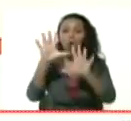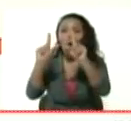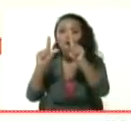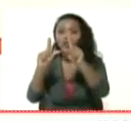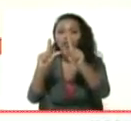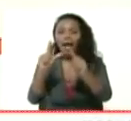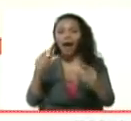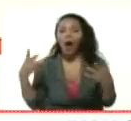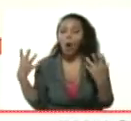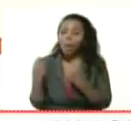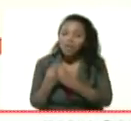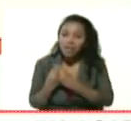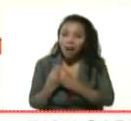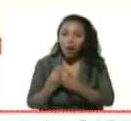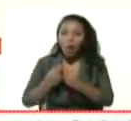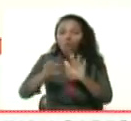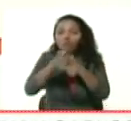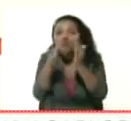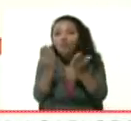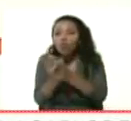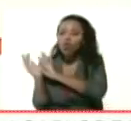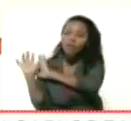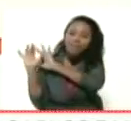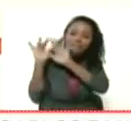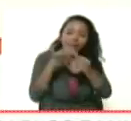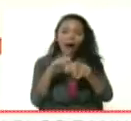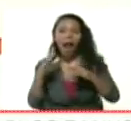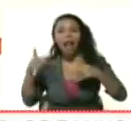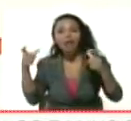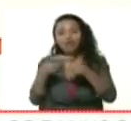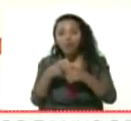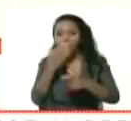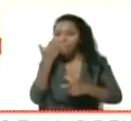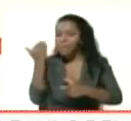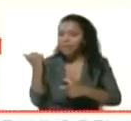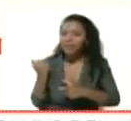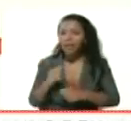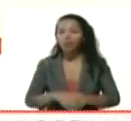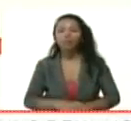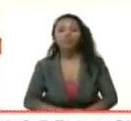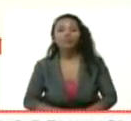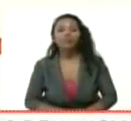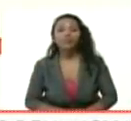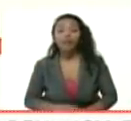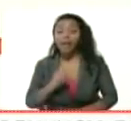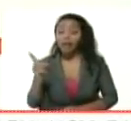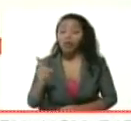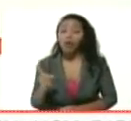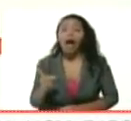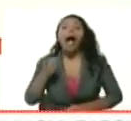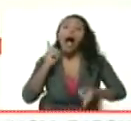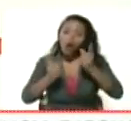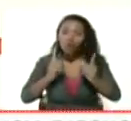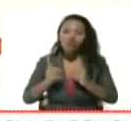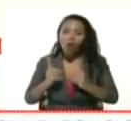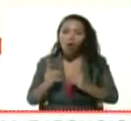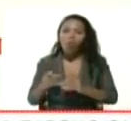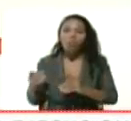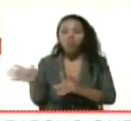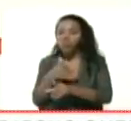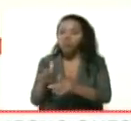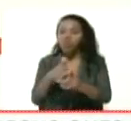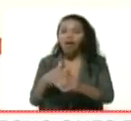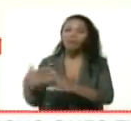411 compañeros y compañeras del mundo, a pesar, y esto es bueno recalcarlo, a pesar del saboteo, a pesar de